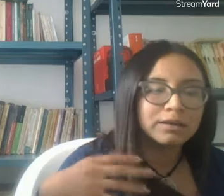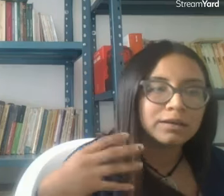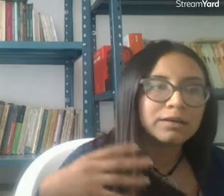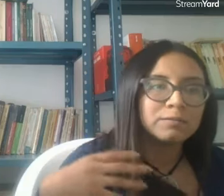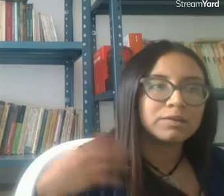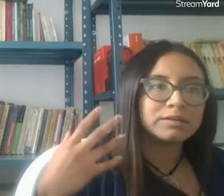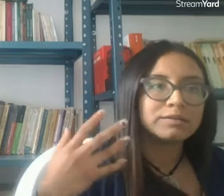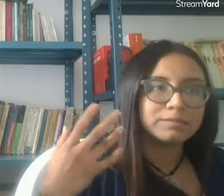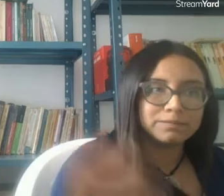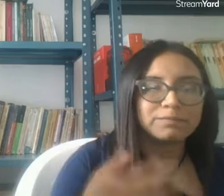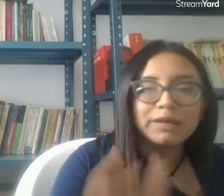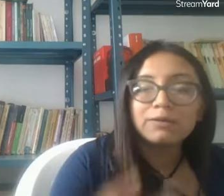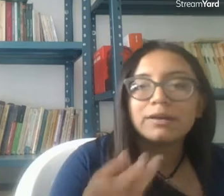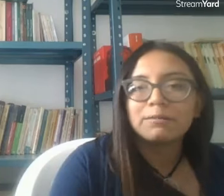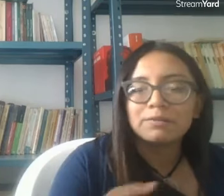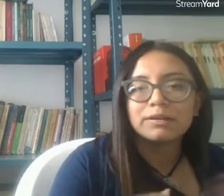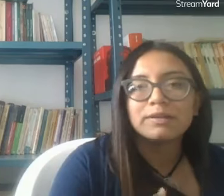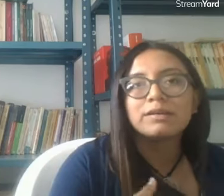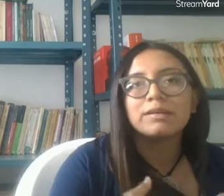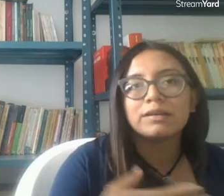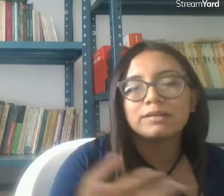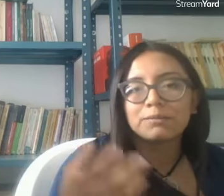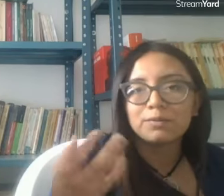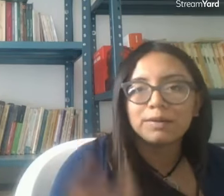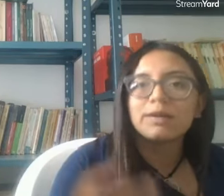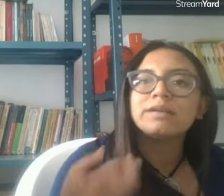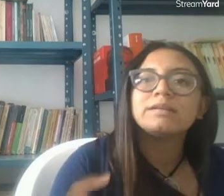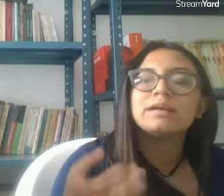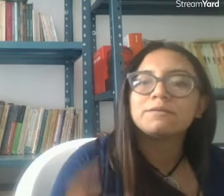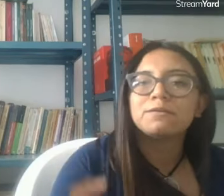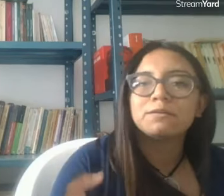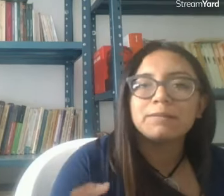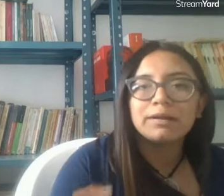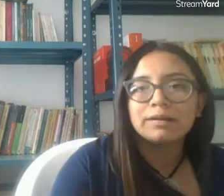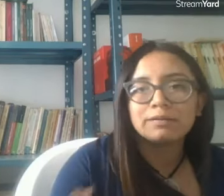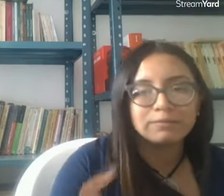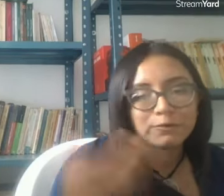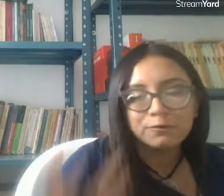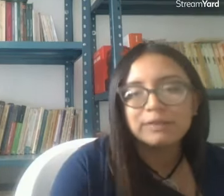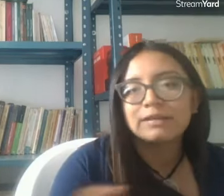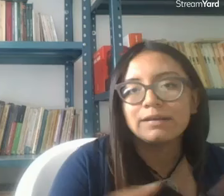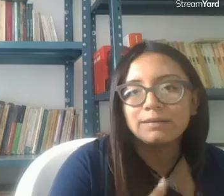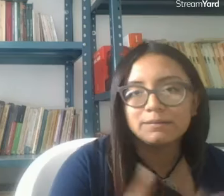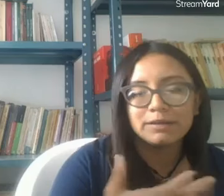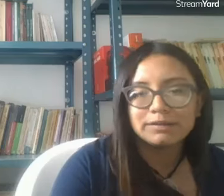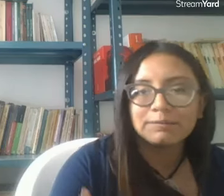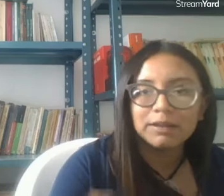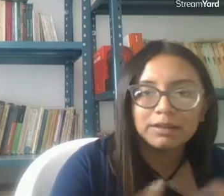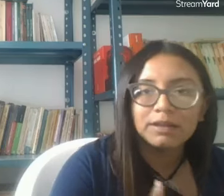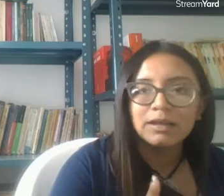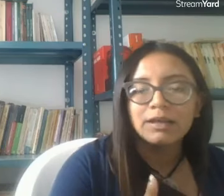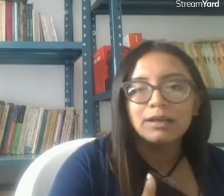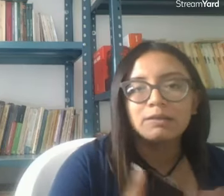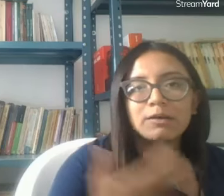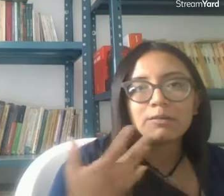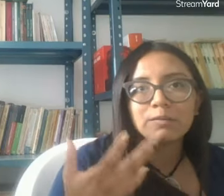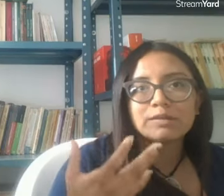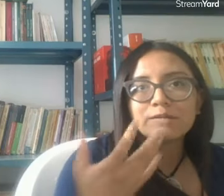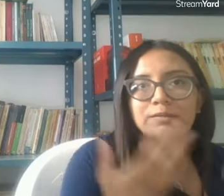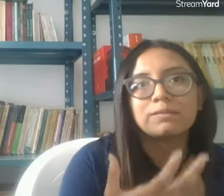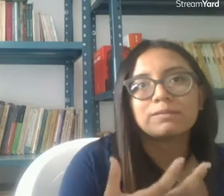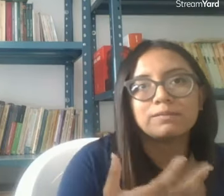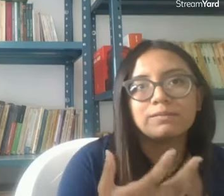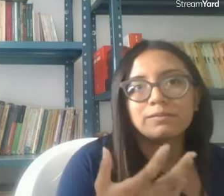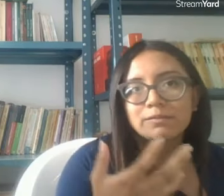que pues vieron la importancia de que se aprobara esta reforma, no fue así, tristemente, pero